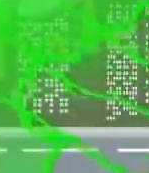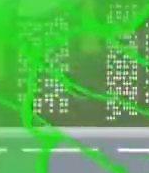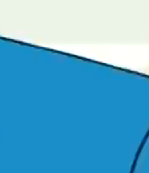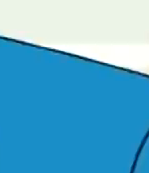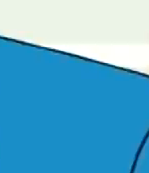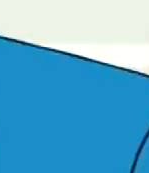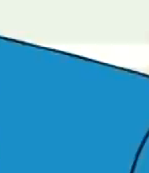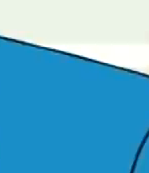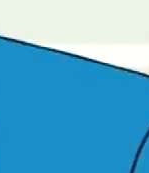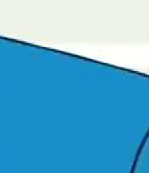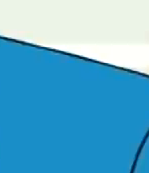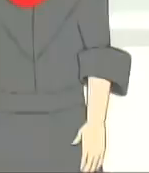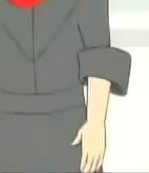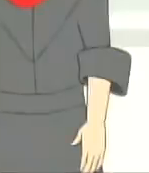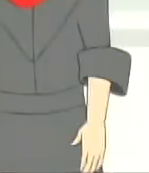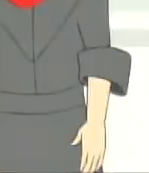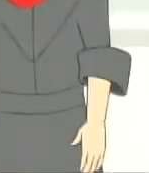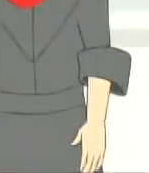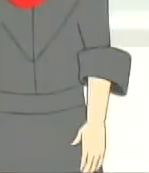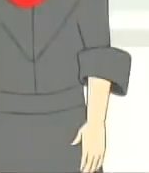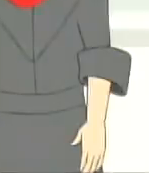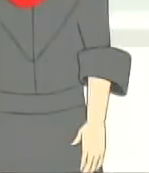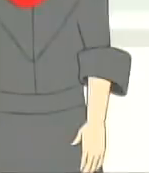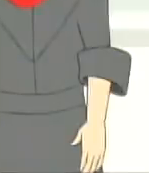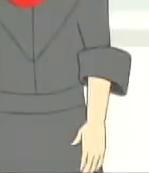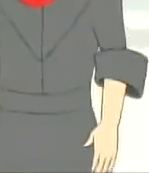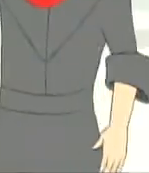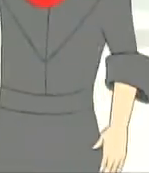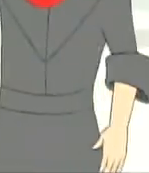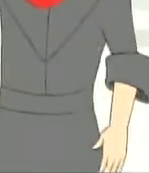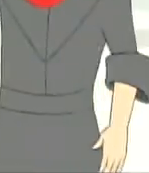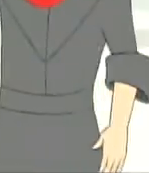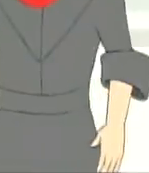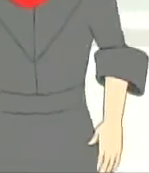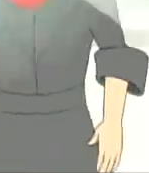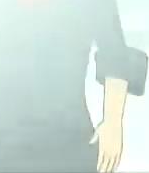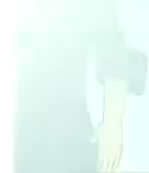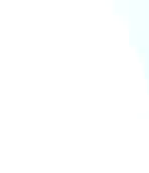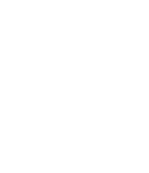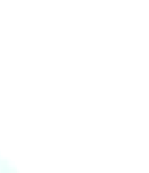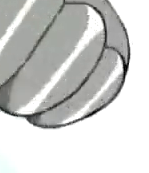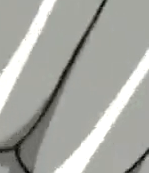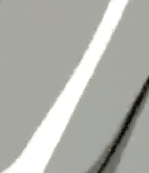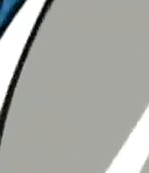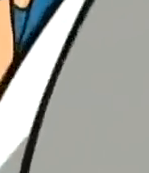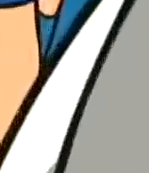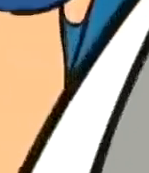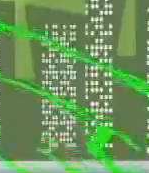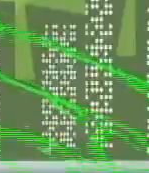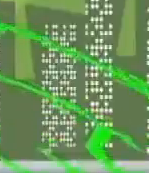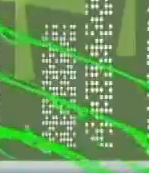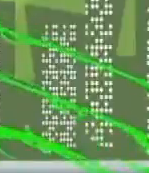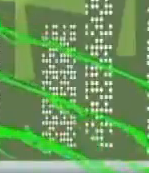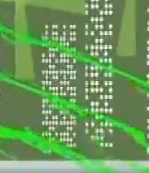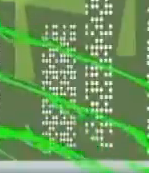asesino ataca de nuevo. Es un enemigo muy complejo, pero lo venceremos.